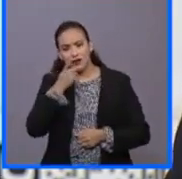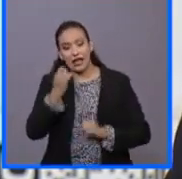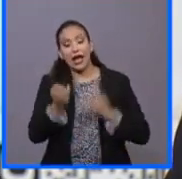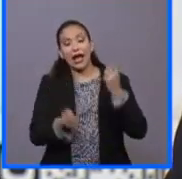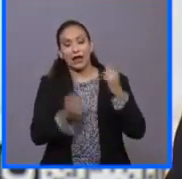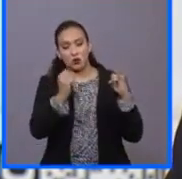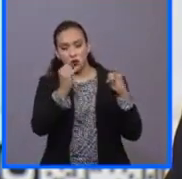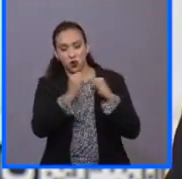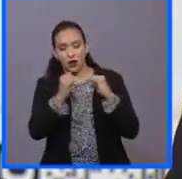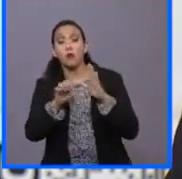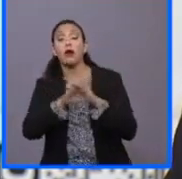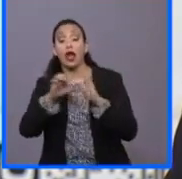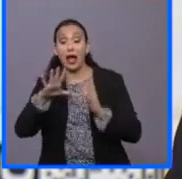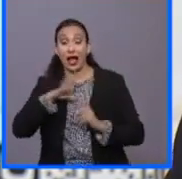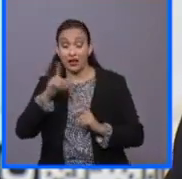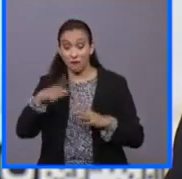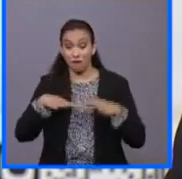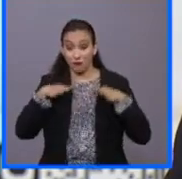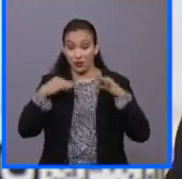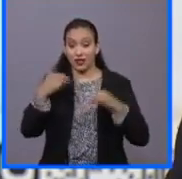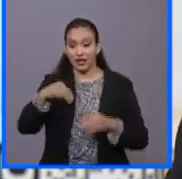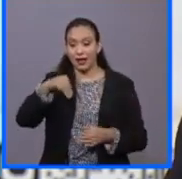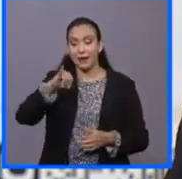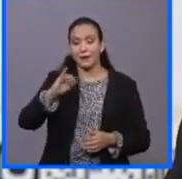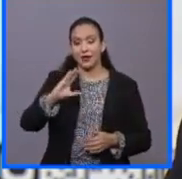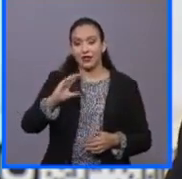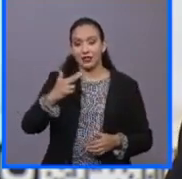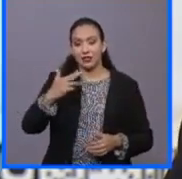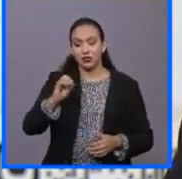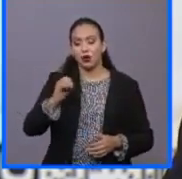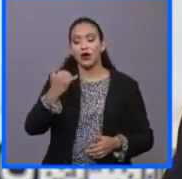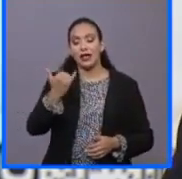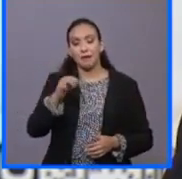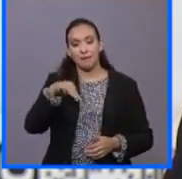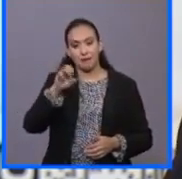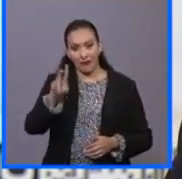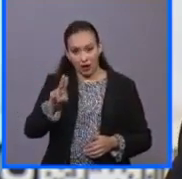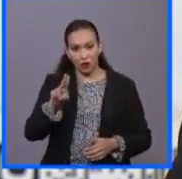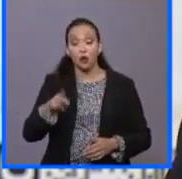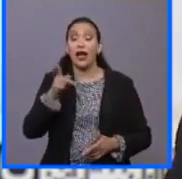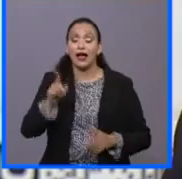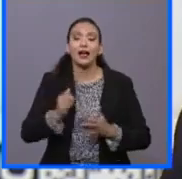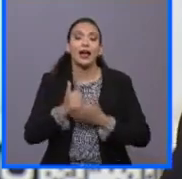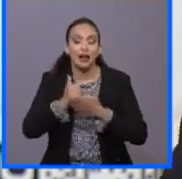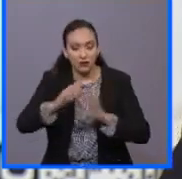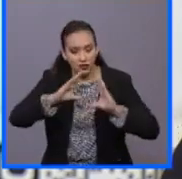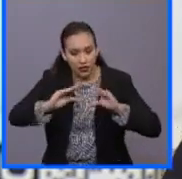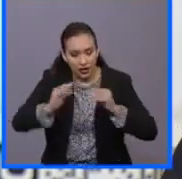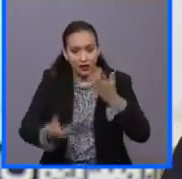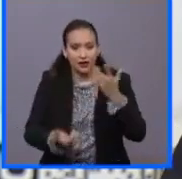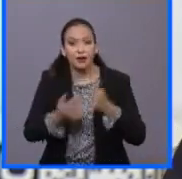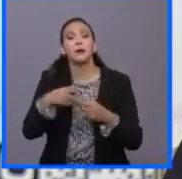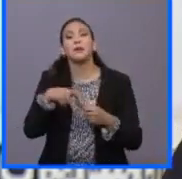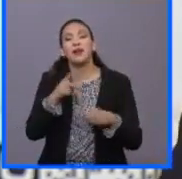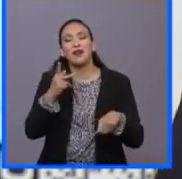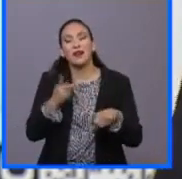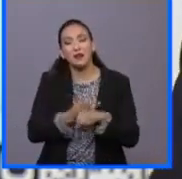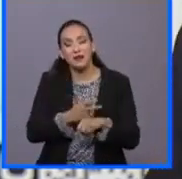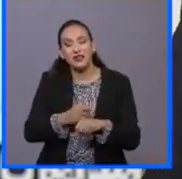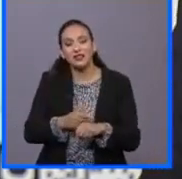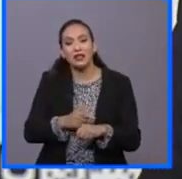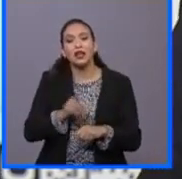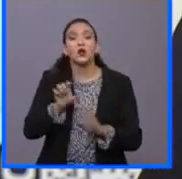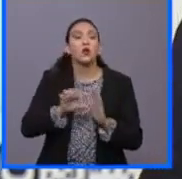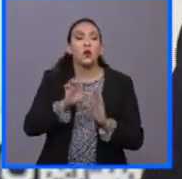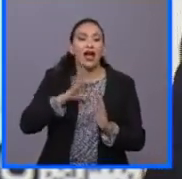instituciones como Micho y Mau que se dedican, pero ya después de, cuando ya sucedió una tragedia, un